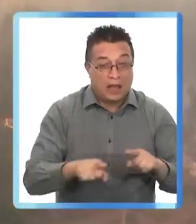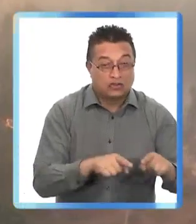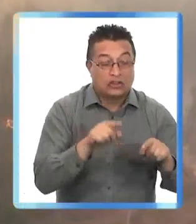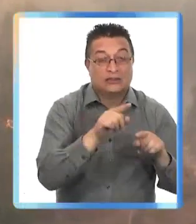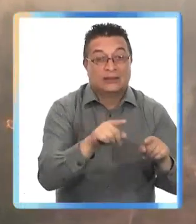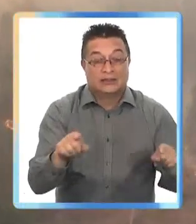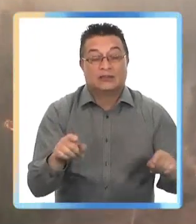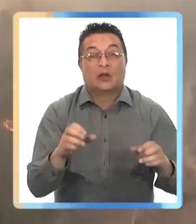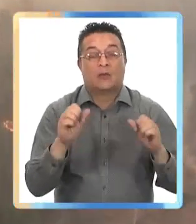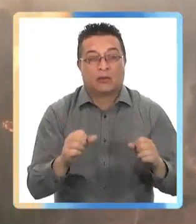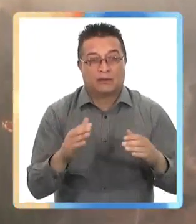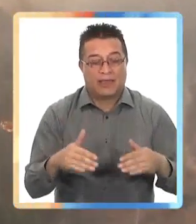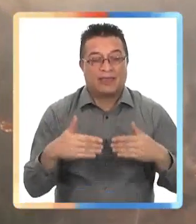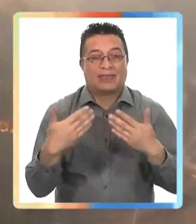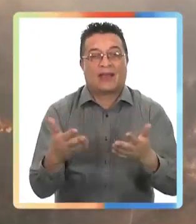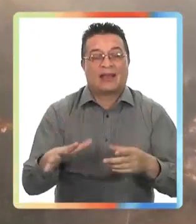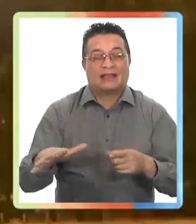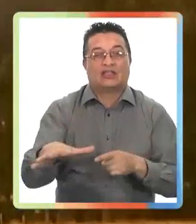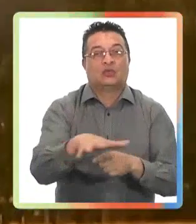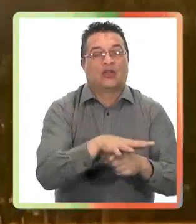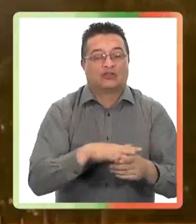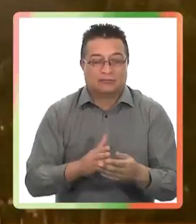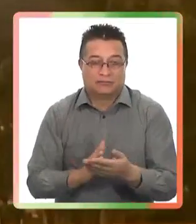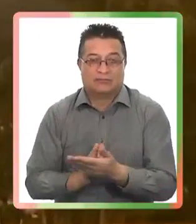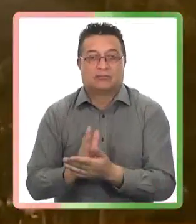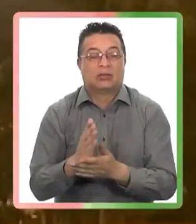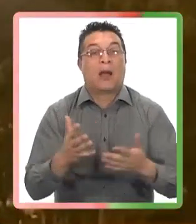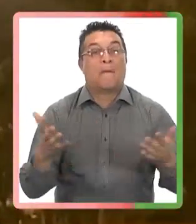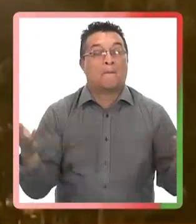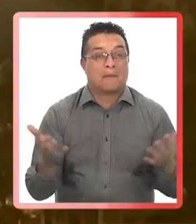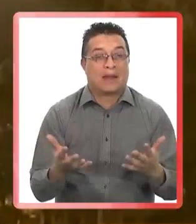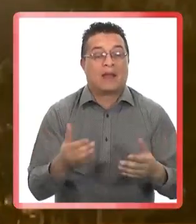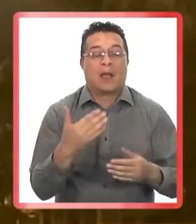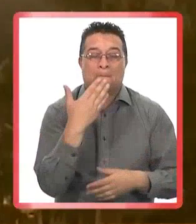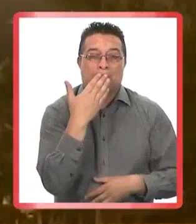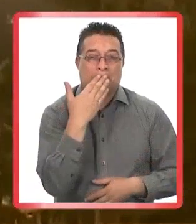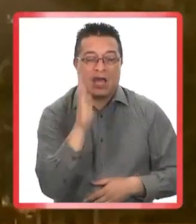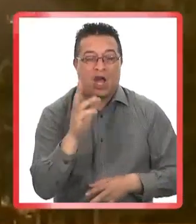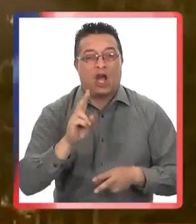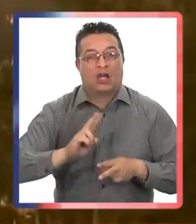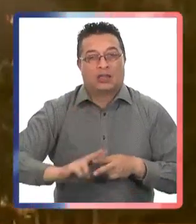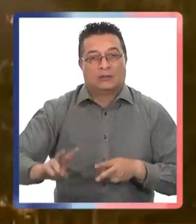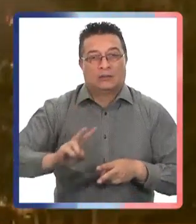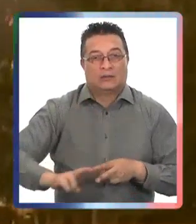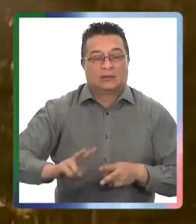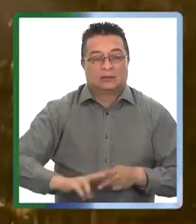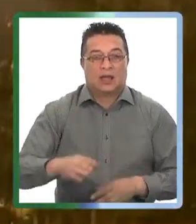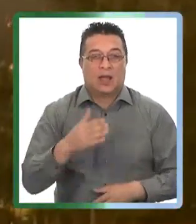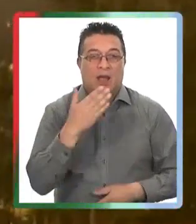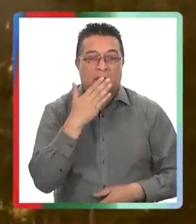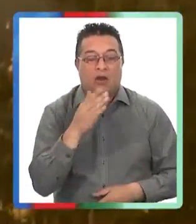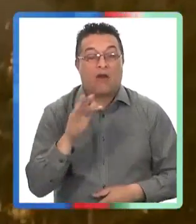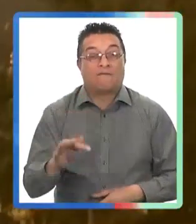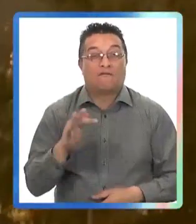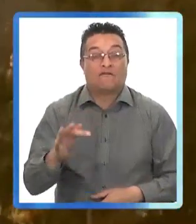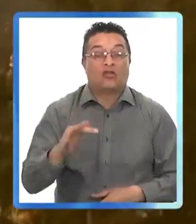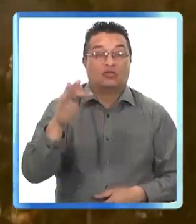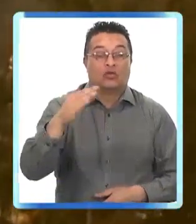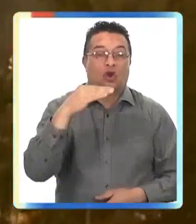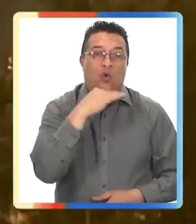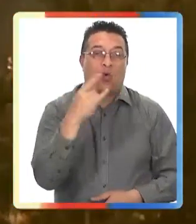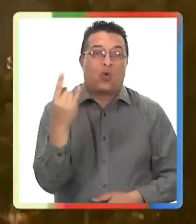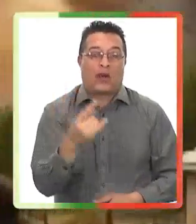para estar mejor preparados, no solo para futuras emergencias como esta, sino que para los nuevos ciclos